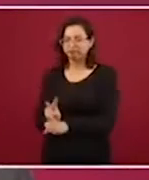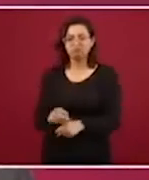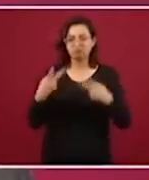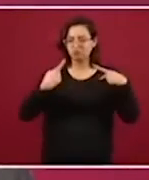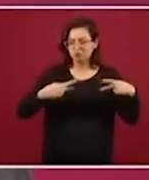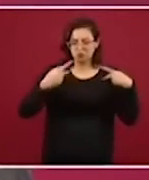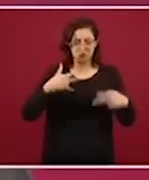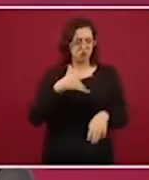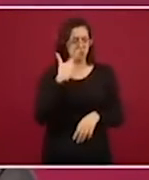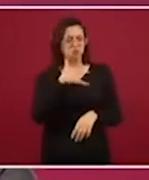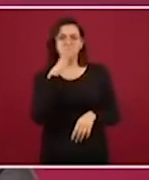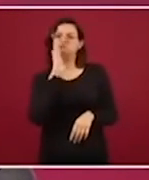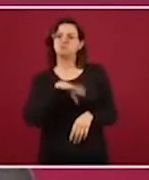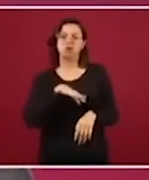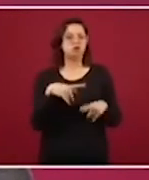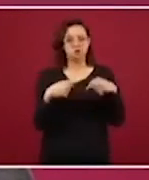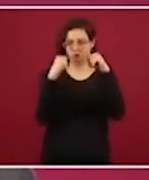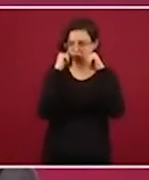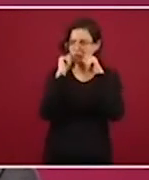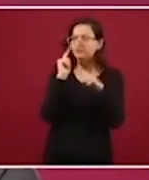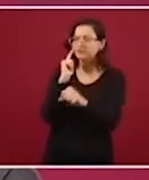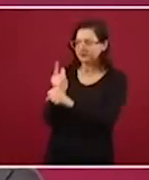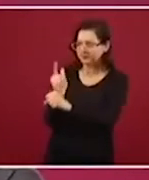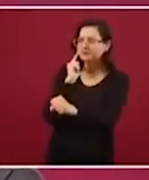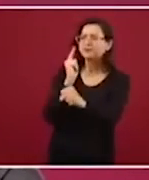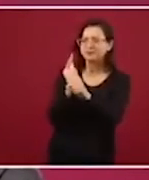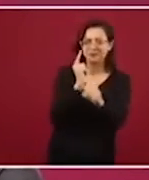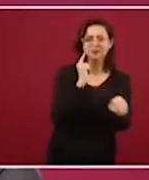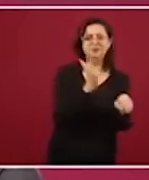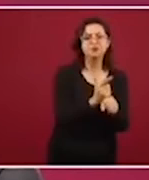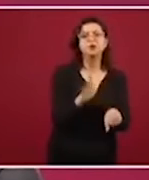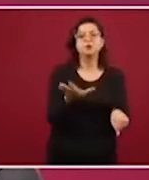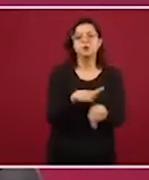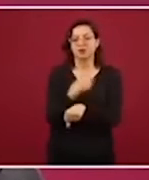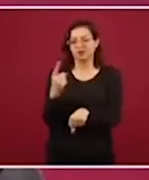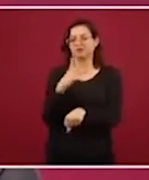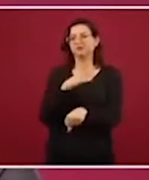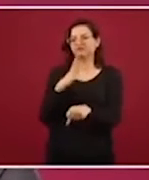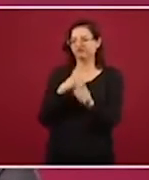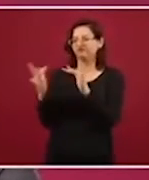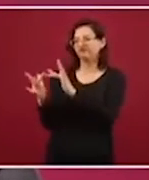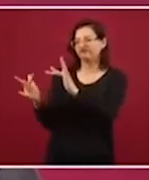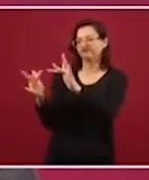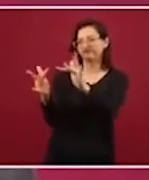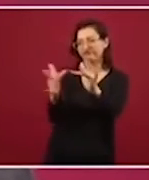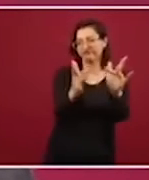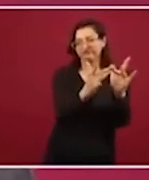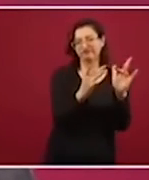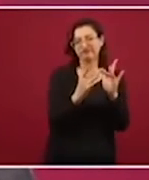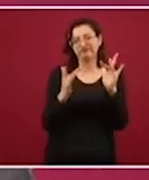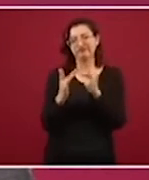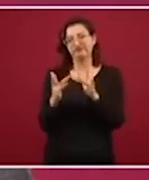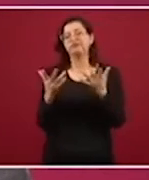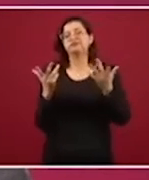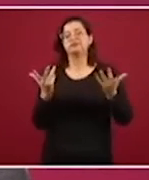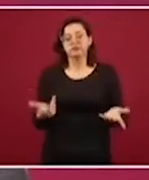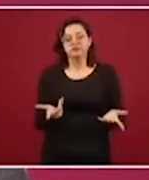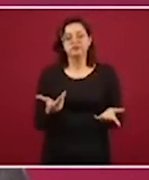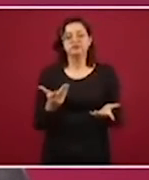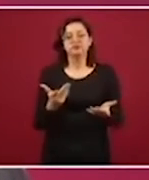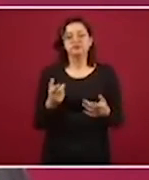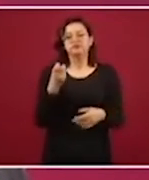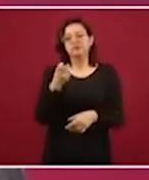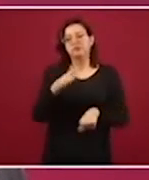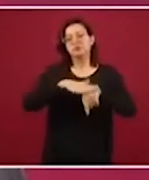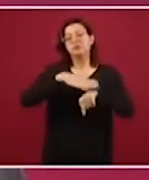síntomas las estamos encontrando precisamente a partir del estudio de contactos y esto nos permite resumir cuál es la estrategia